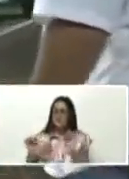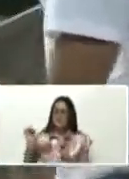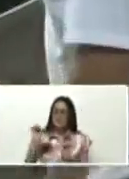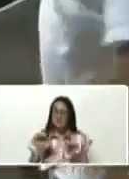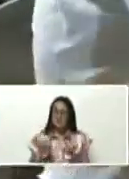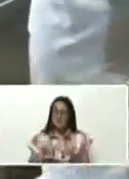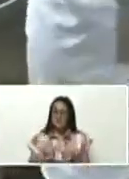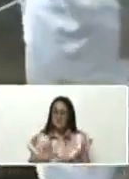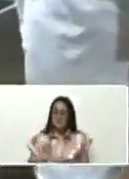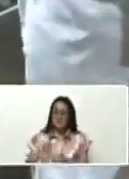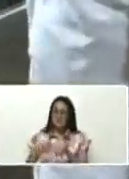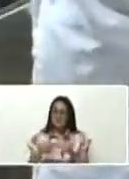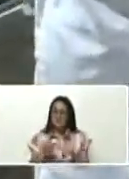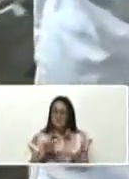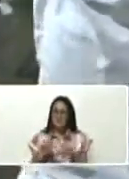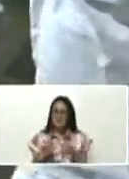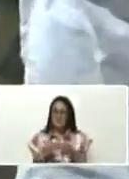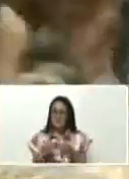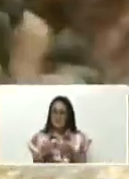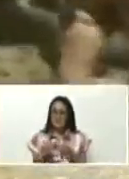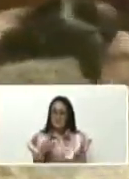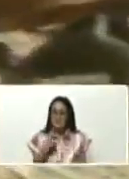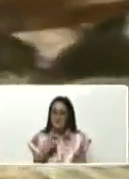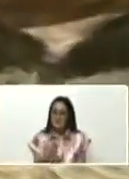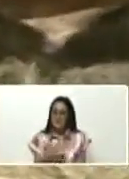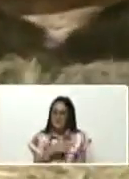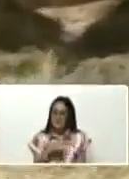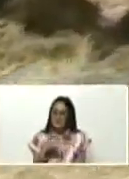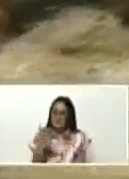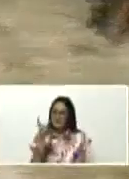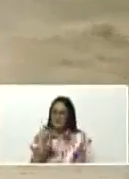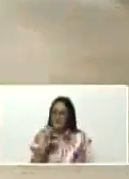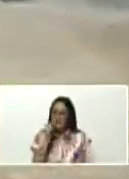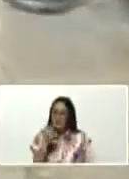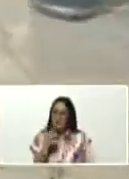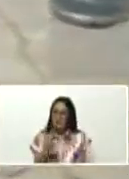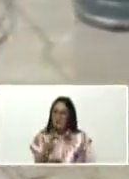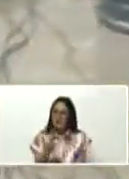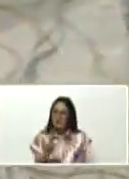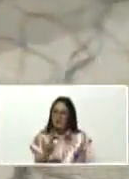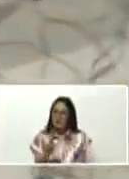ingeniero, este equipo que me decía el señor Ángelo, es una especie